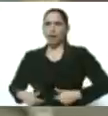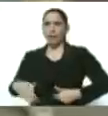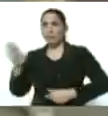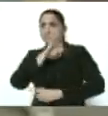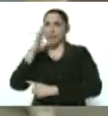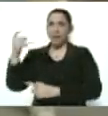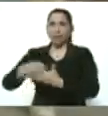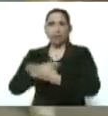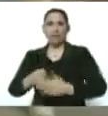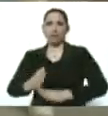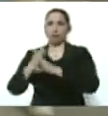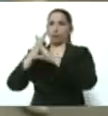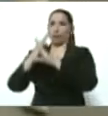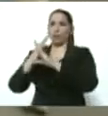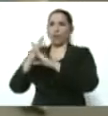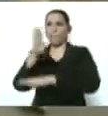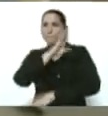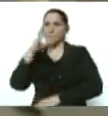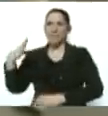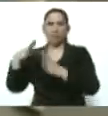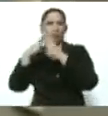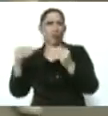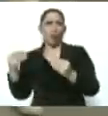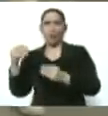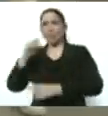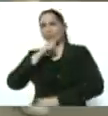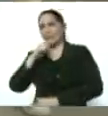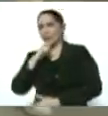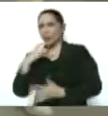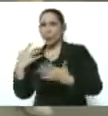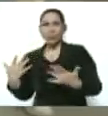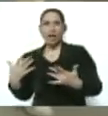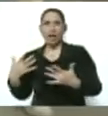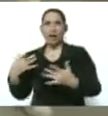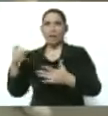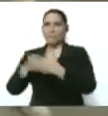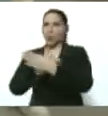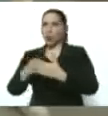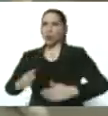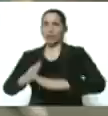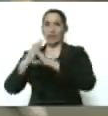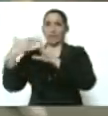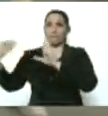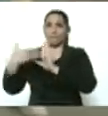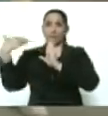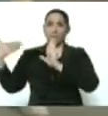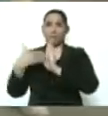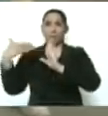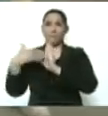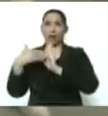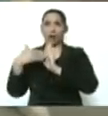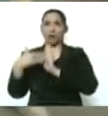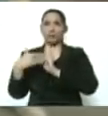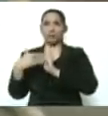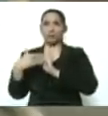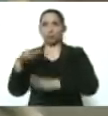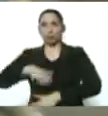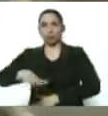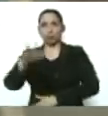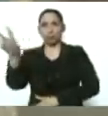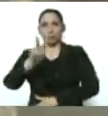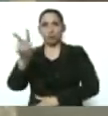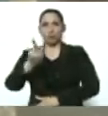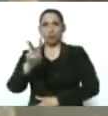en medio de todas estas complejidades de bloqueos que se nos han hecho a todo el pueblo